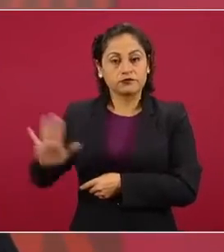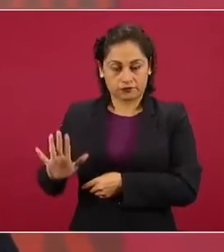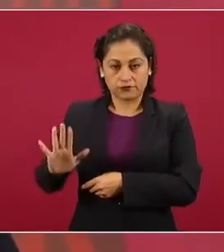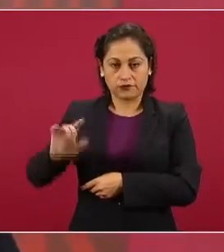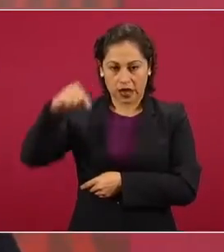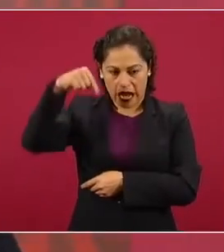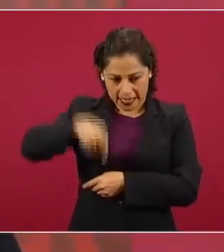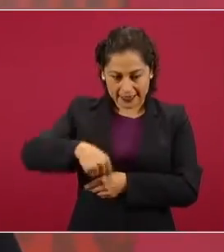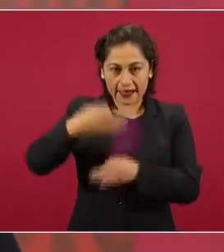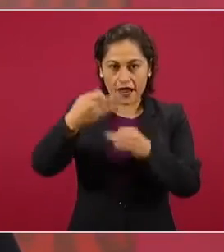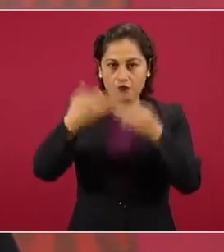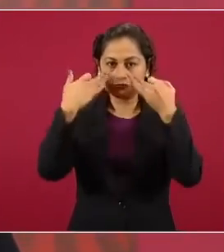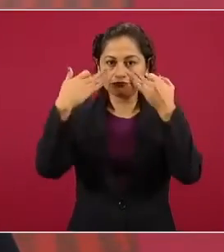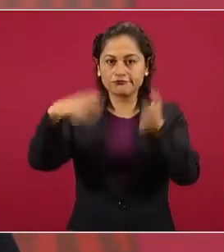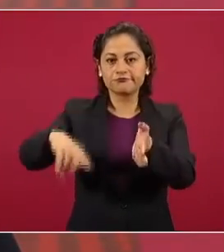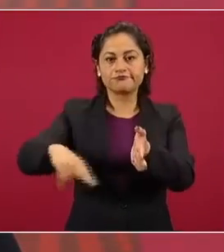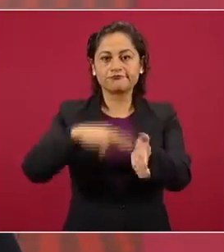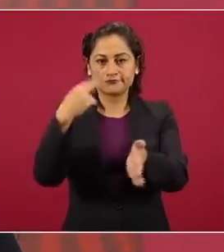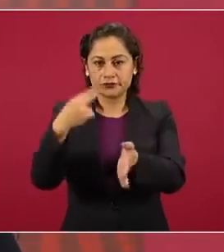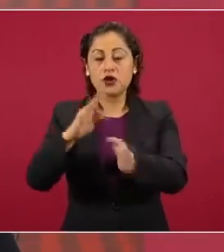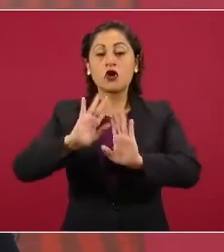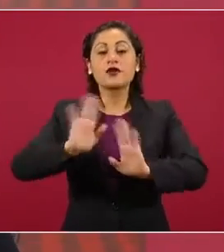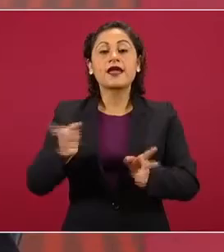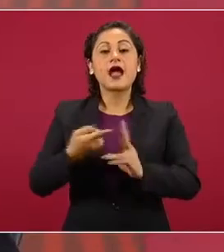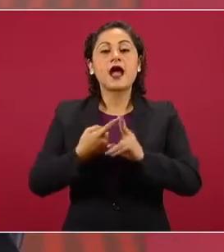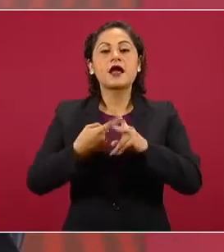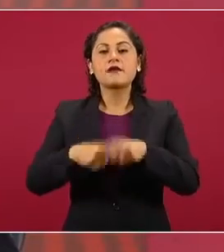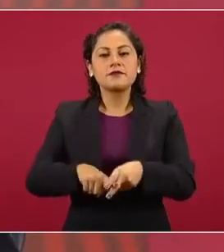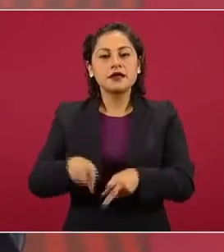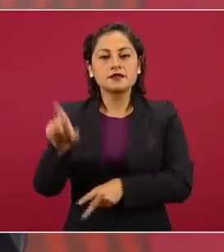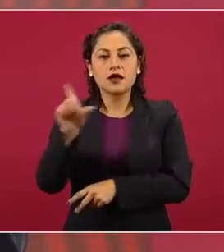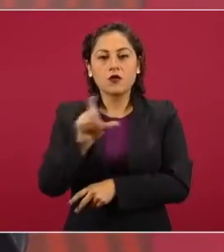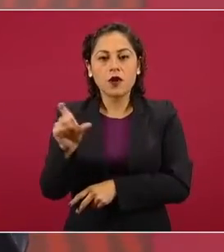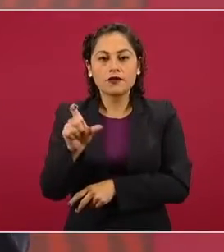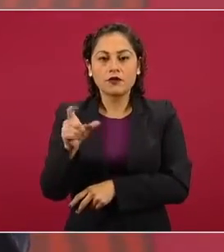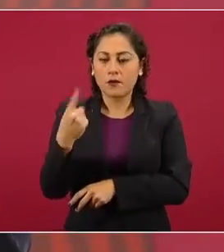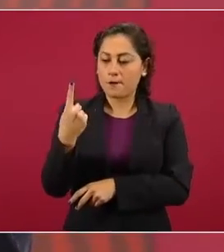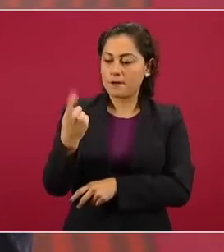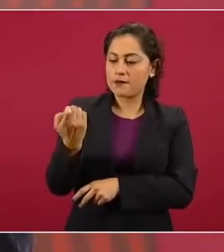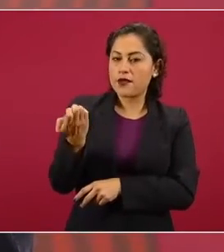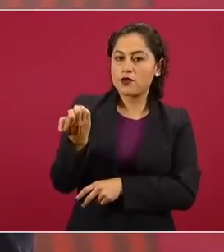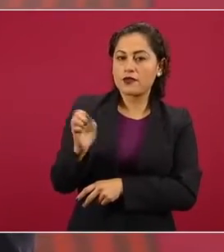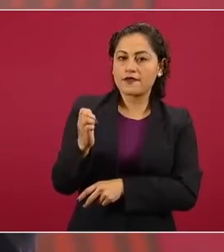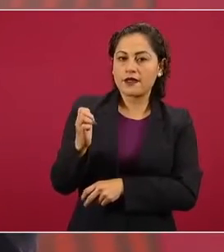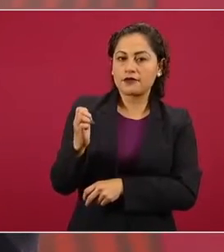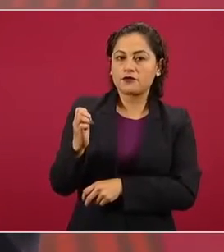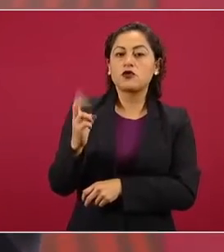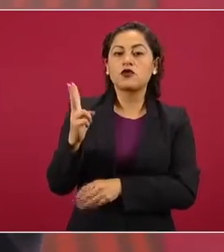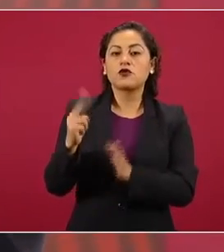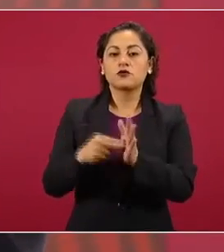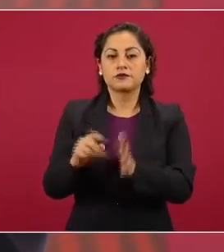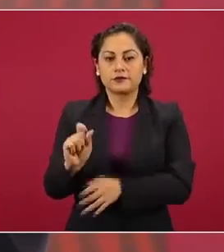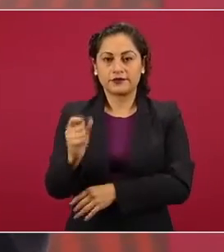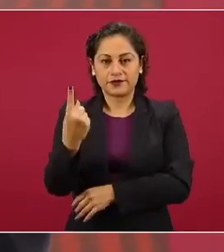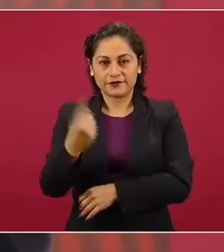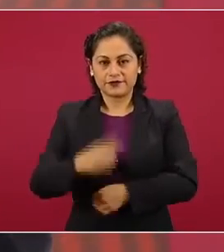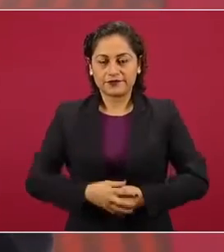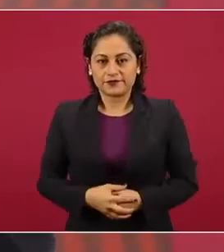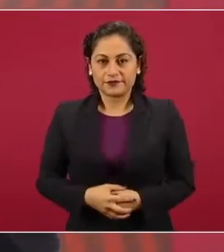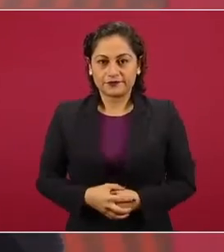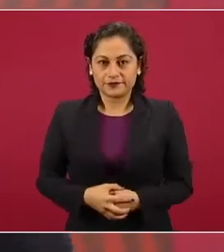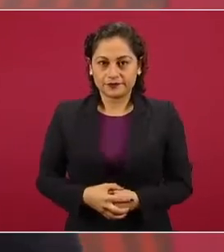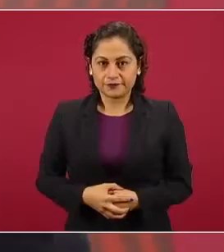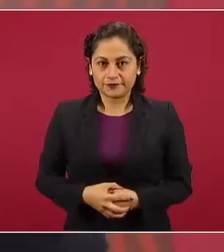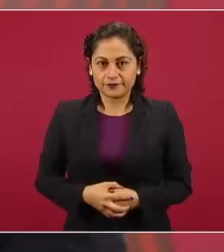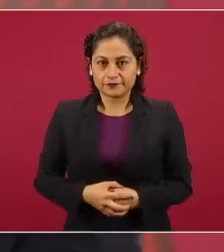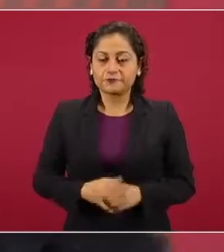firmar aquí para que entre en vigor el 1 de enero del año próximo. Entonces